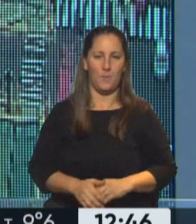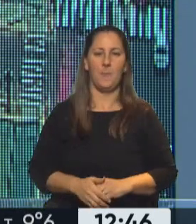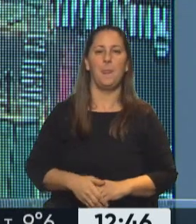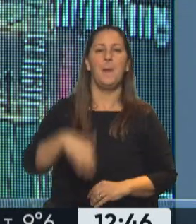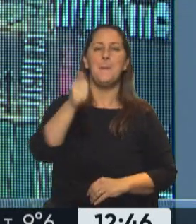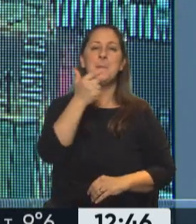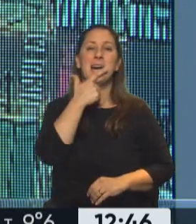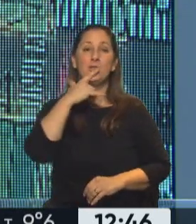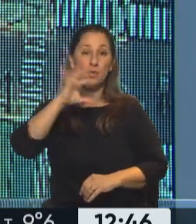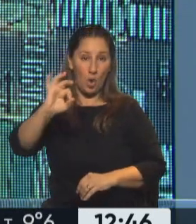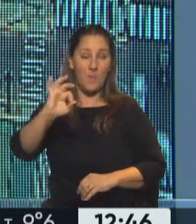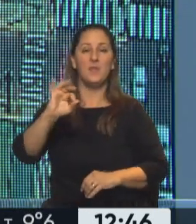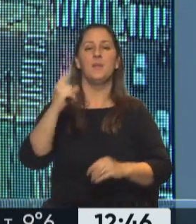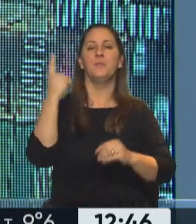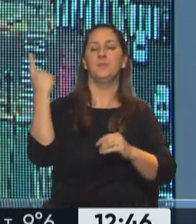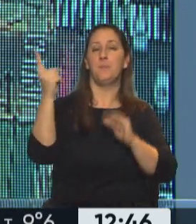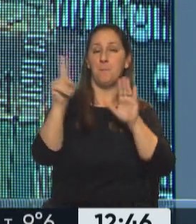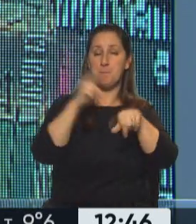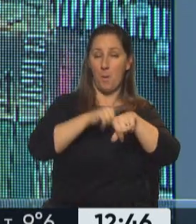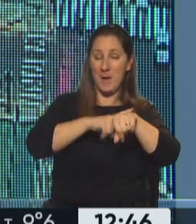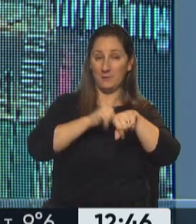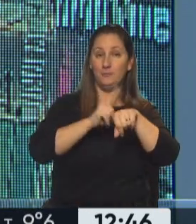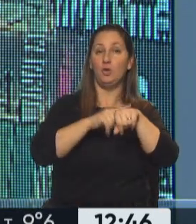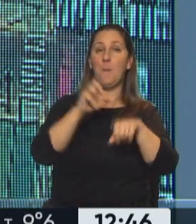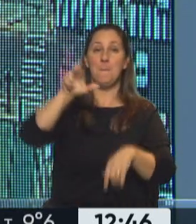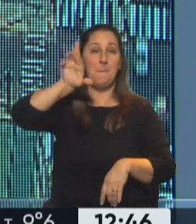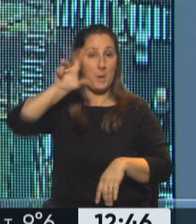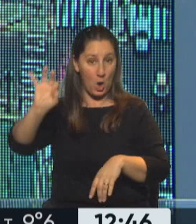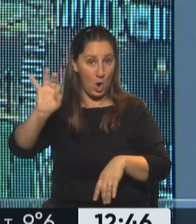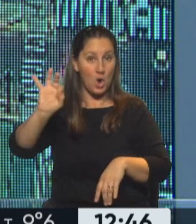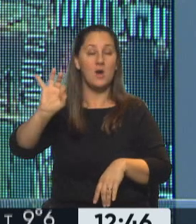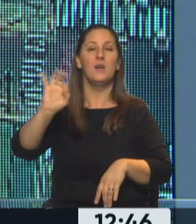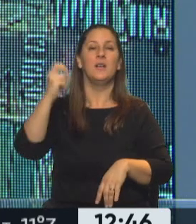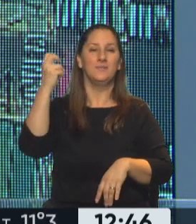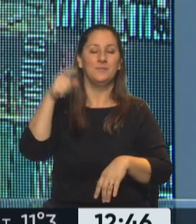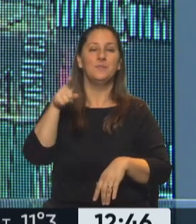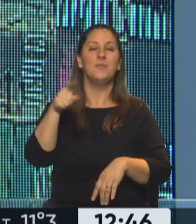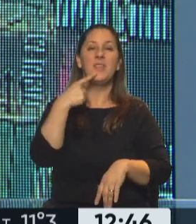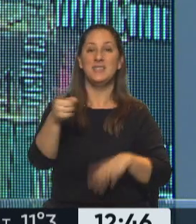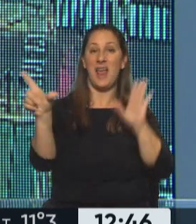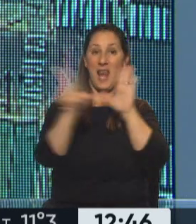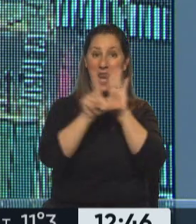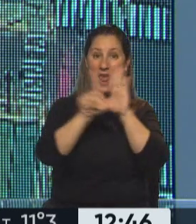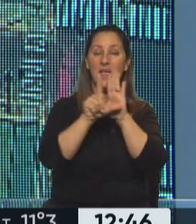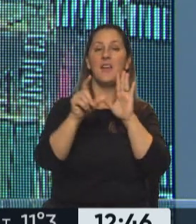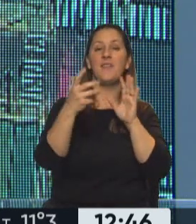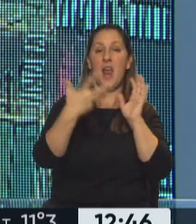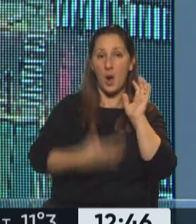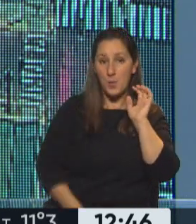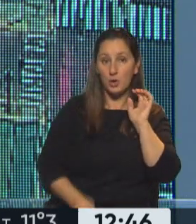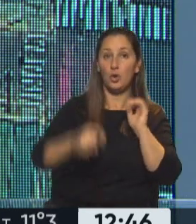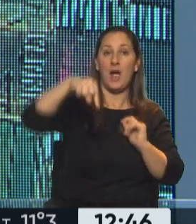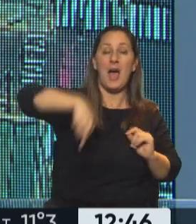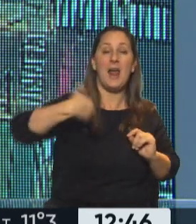titular de la Cámara Baja durante la época del PRO, cuando gobernó el PRO, acaba de decir que la ley del aborto en